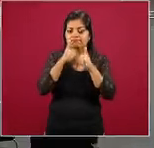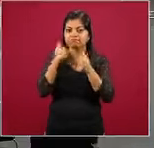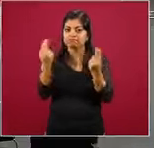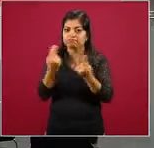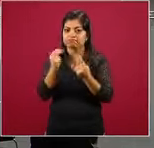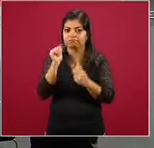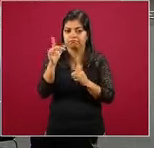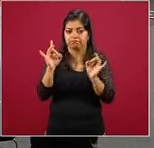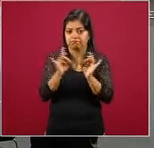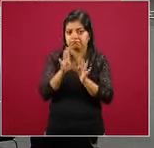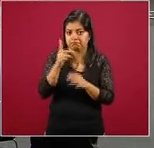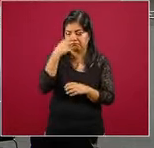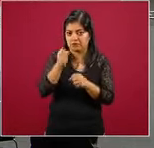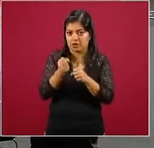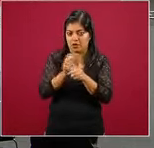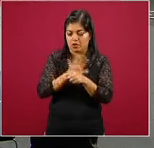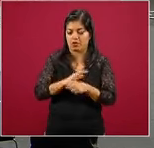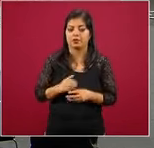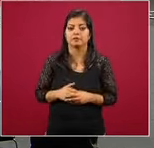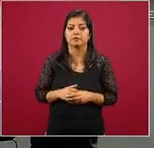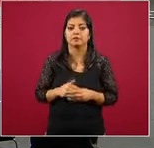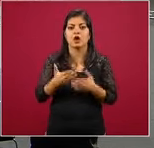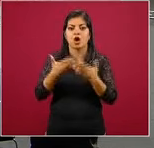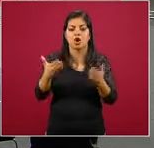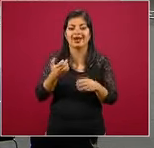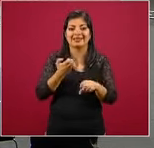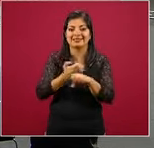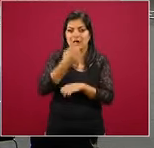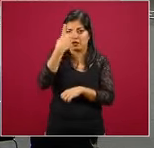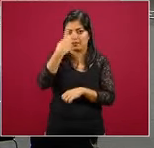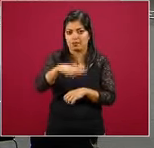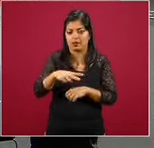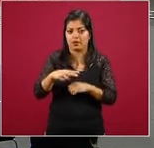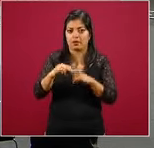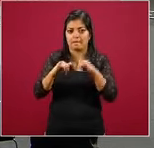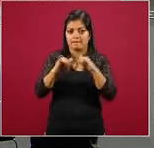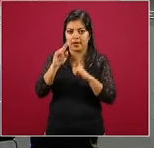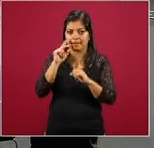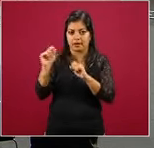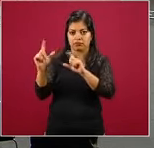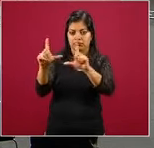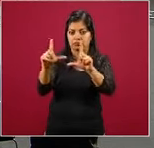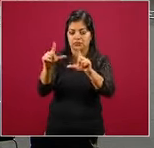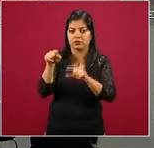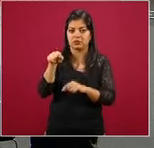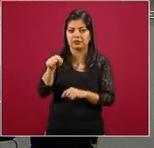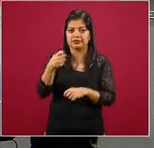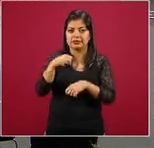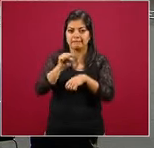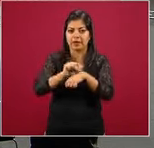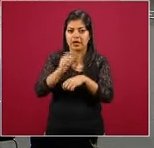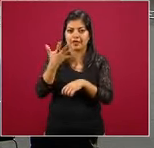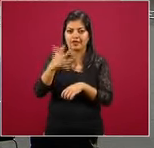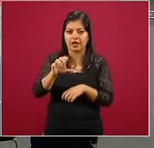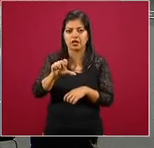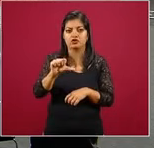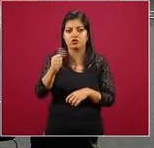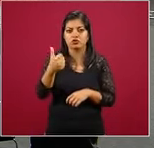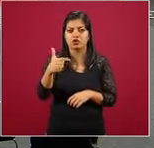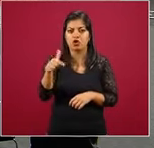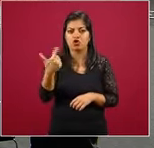requieran. Veamos ahora el mapa del Estado de México, el mapa animado. Aquí inicia semana 10, 11, en la